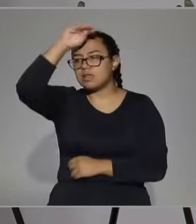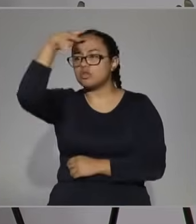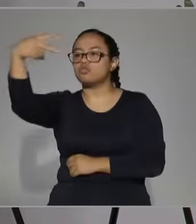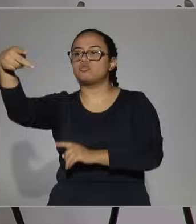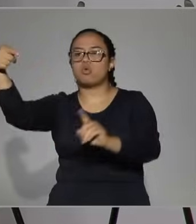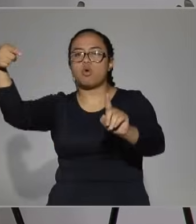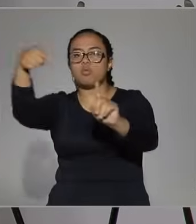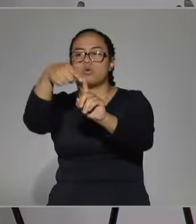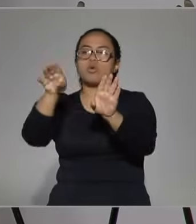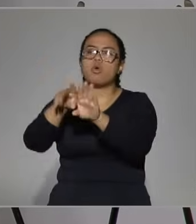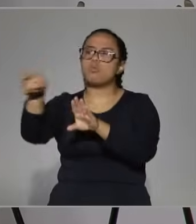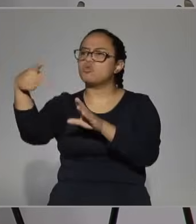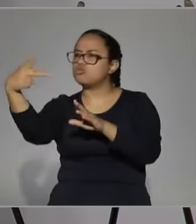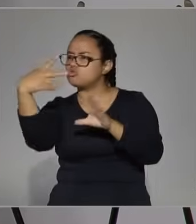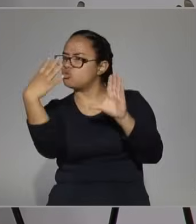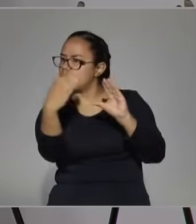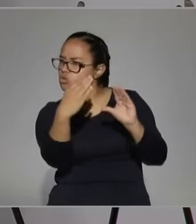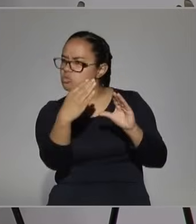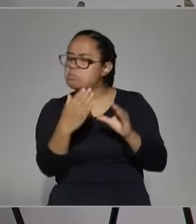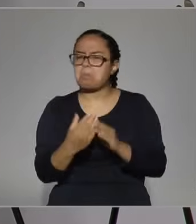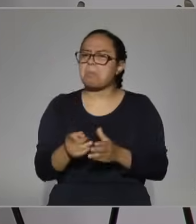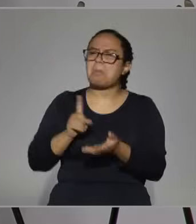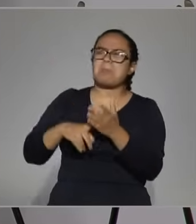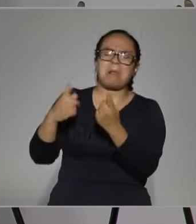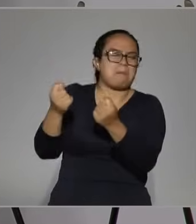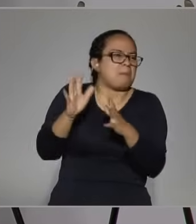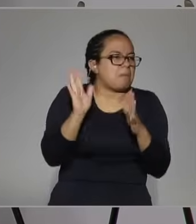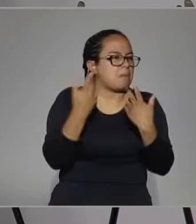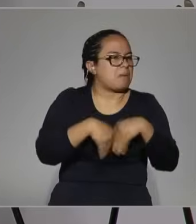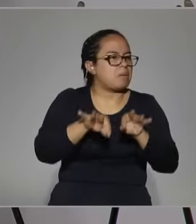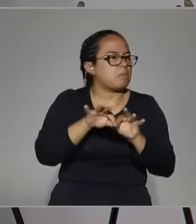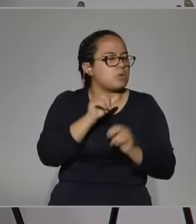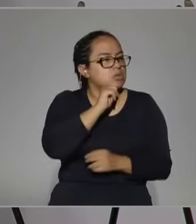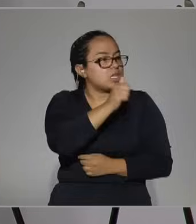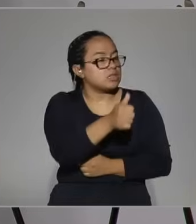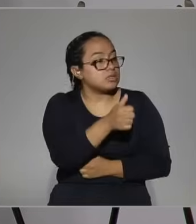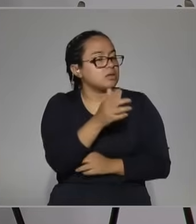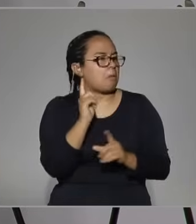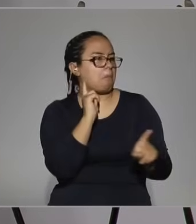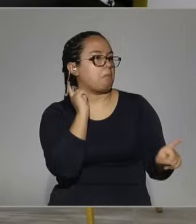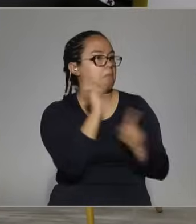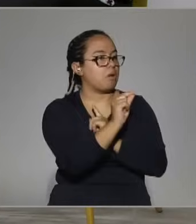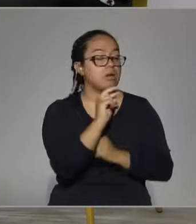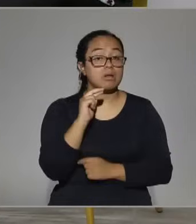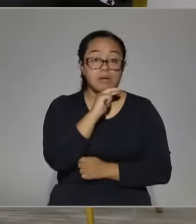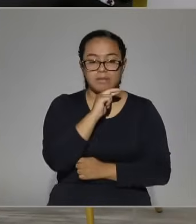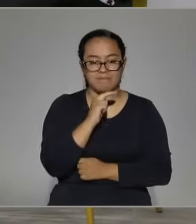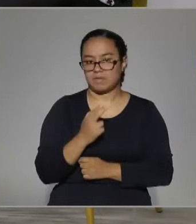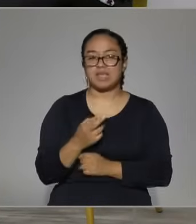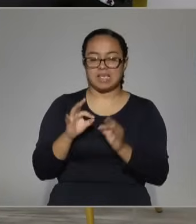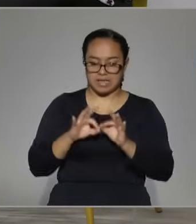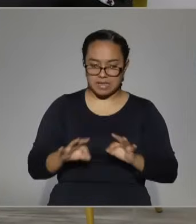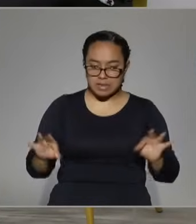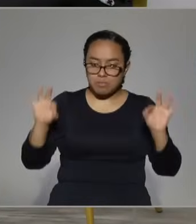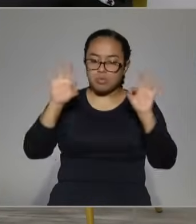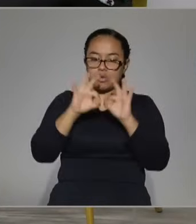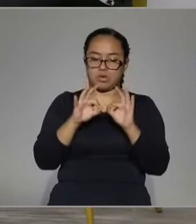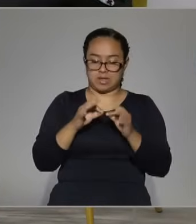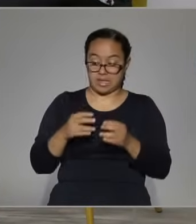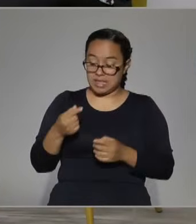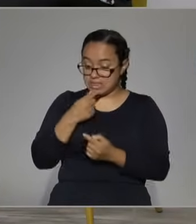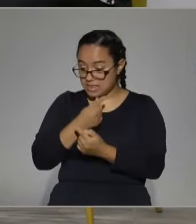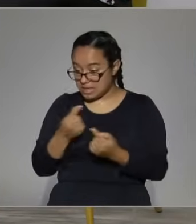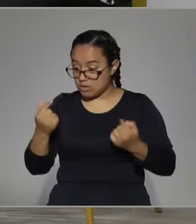ni de sus metodologías, ni nada, no les importa. Entonces, sí es bien importante que nosotros acompañemos a los